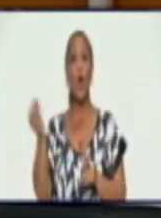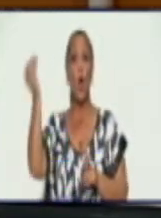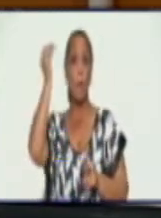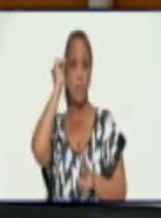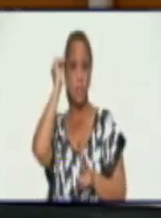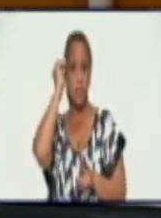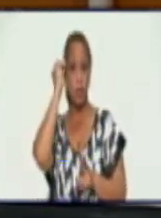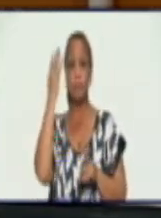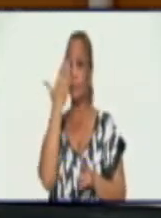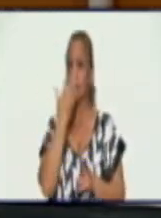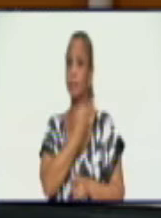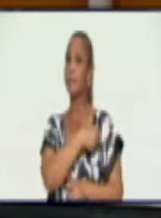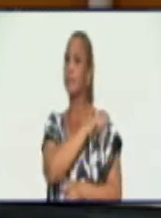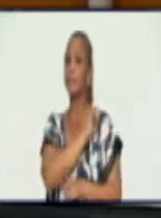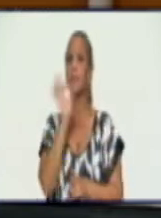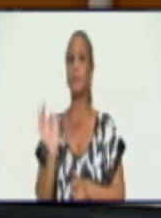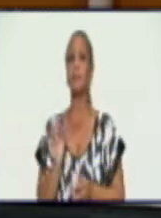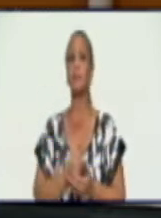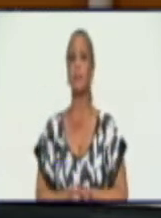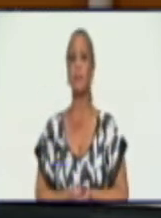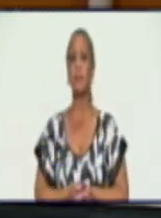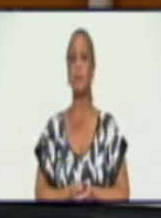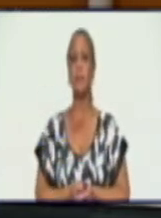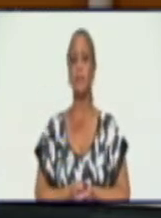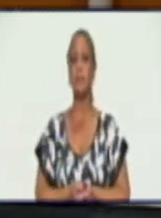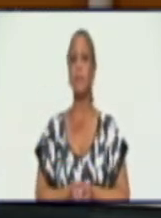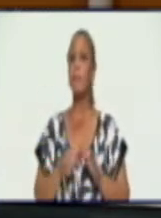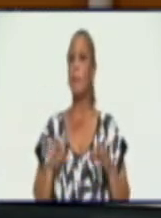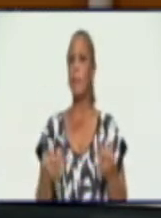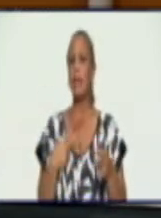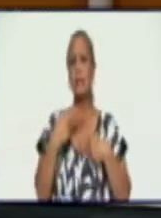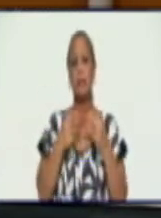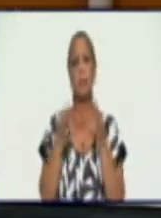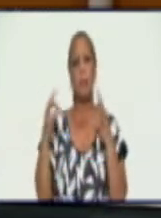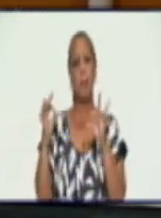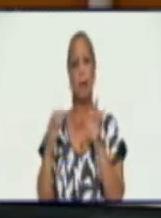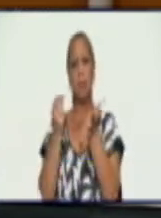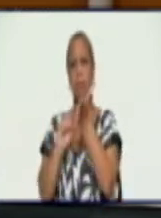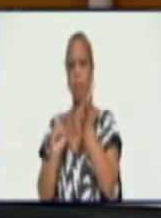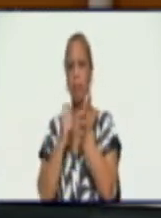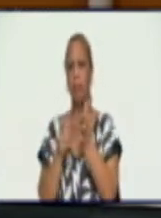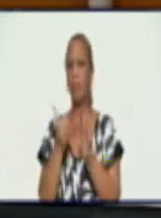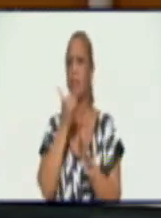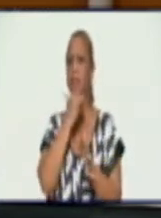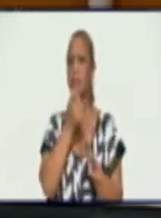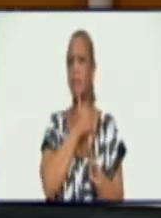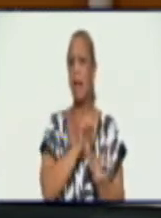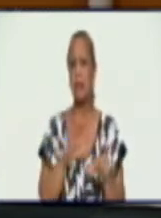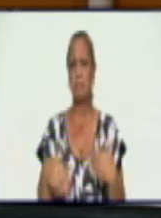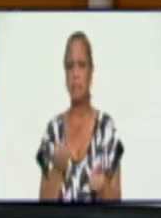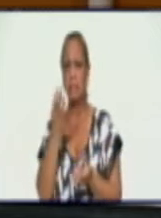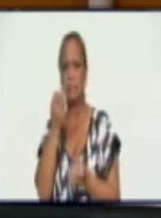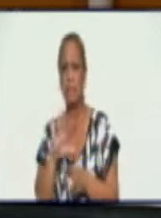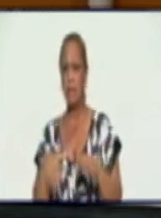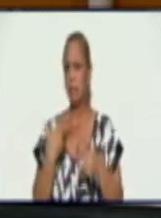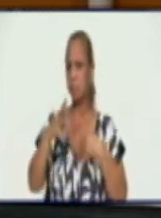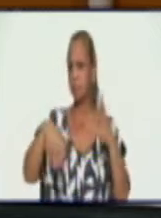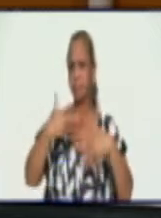pues si no quedamos en la burocracia de hacer un papel al final no tanto los papeles falsificados entonces era un verdadero relajo